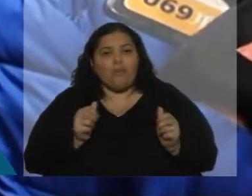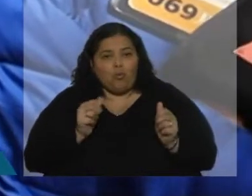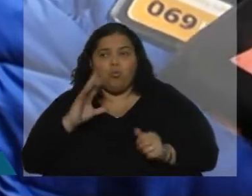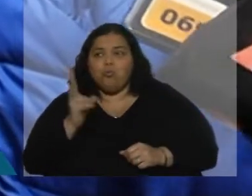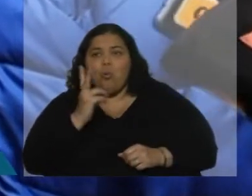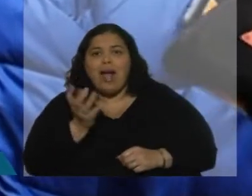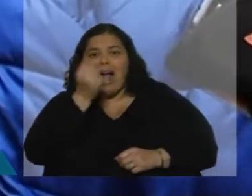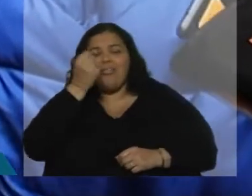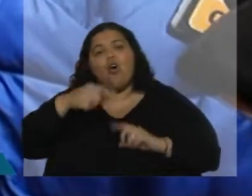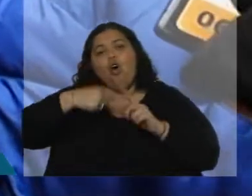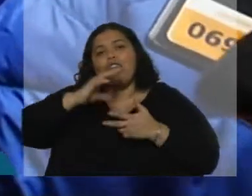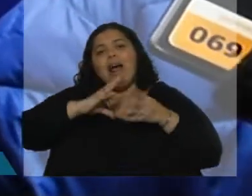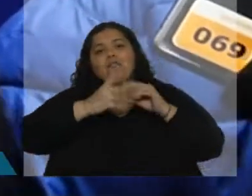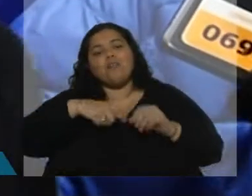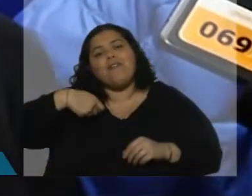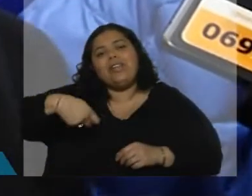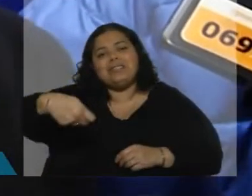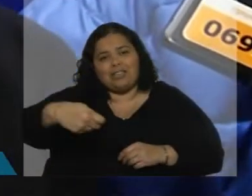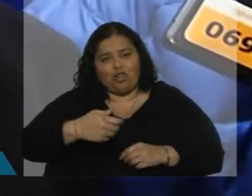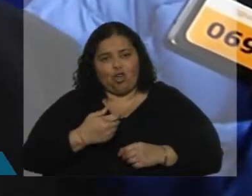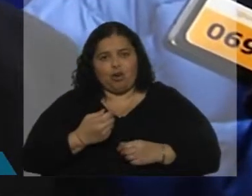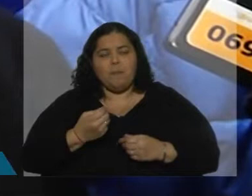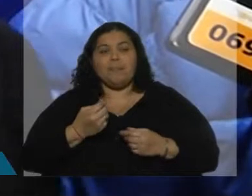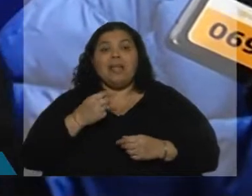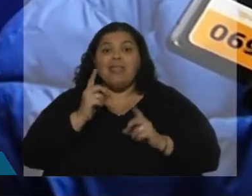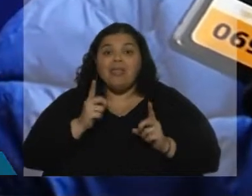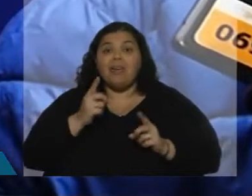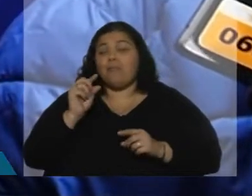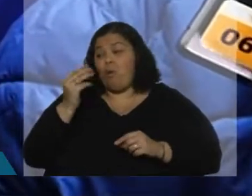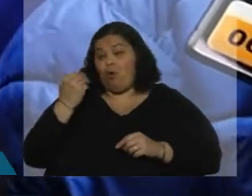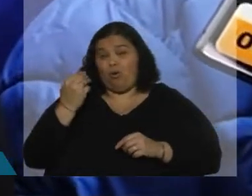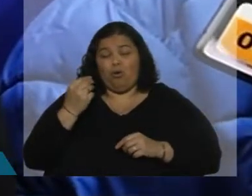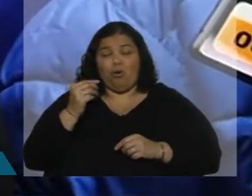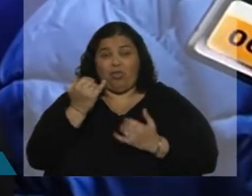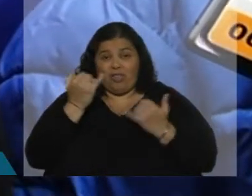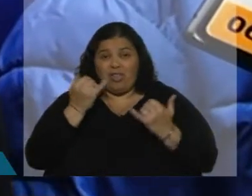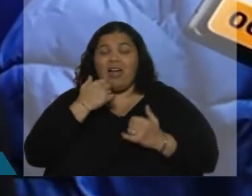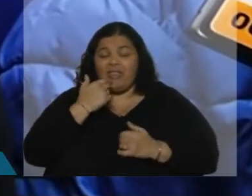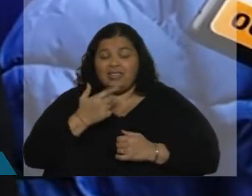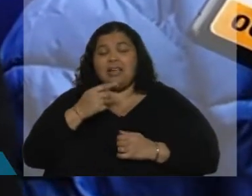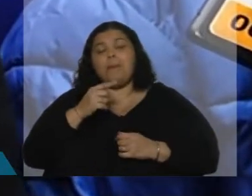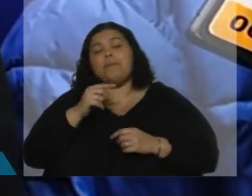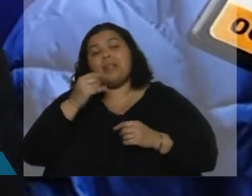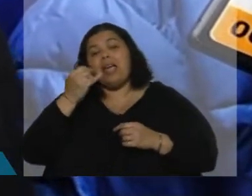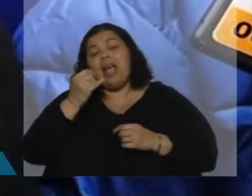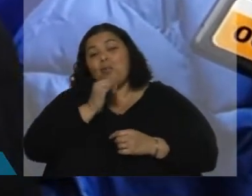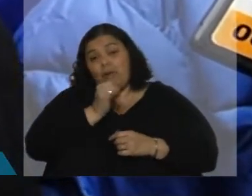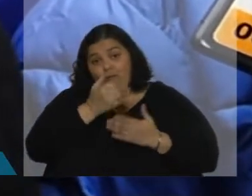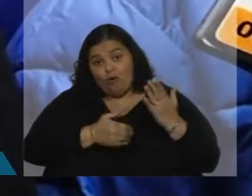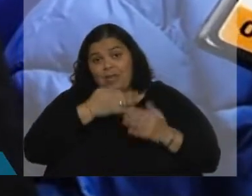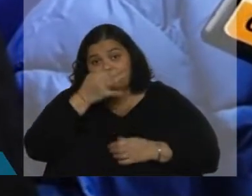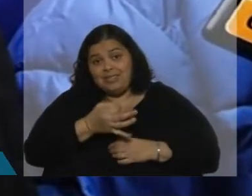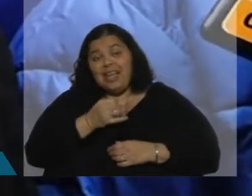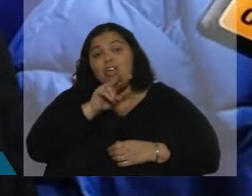para la seguridad social hay un informe de búsqueda de hace pocos días que dice hay un 27